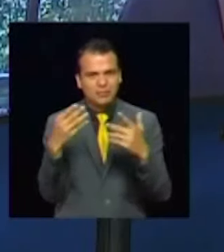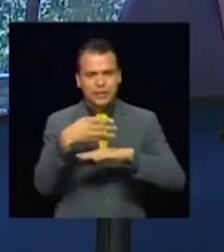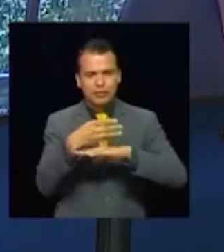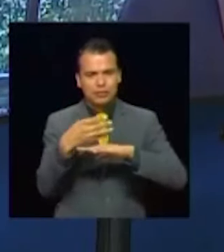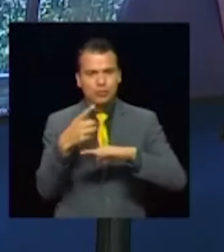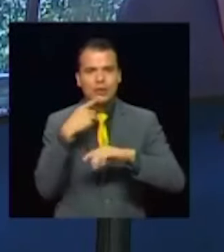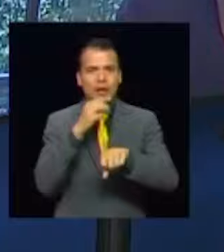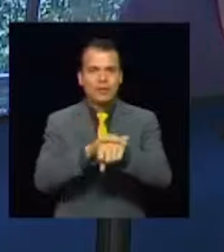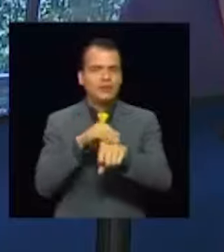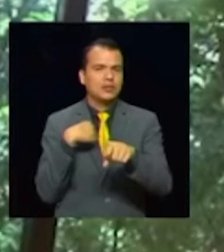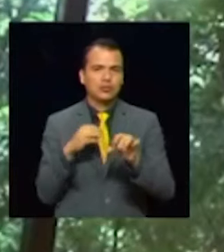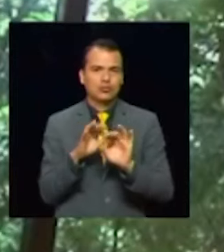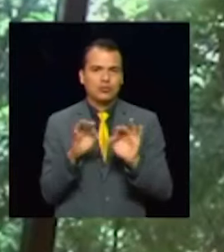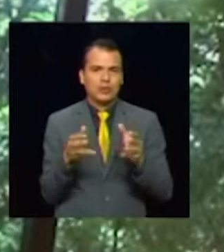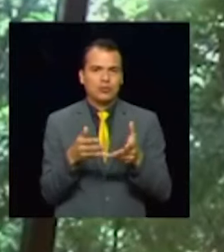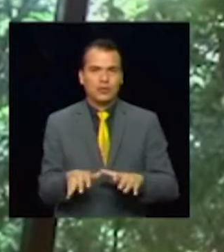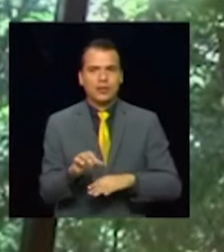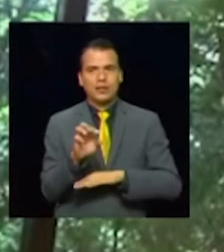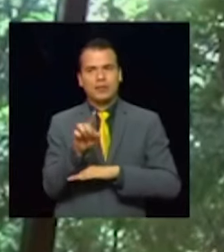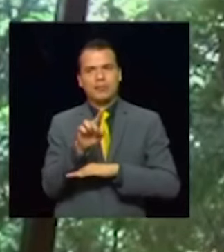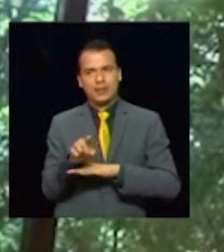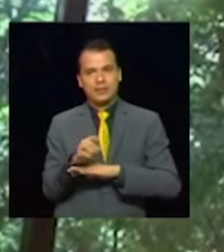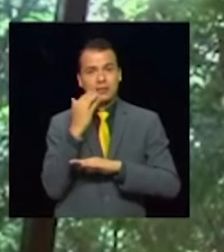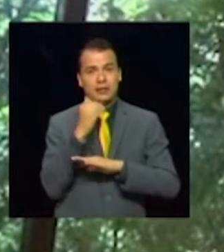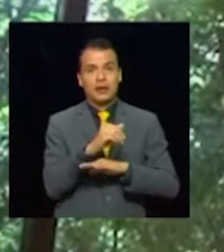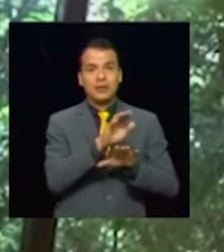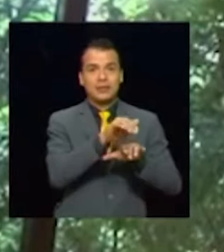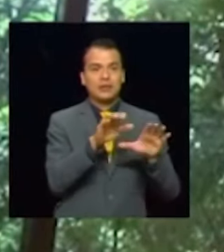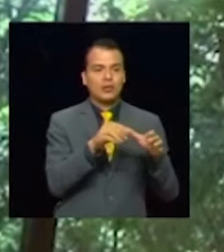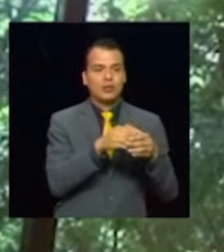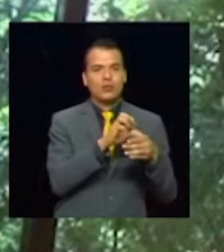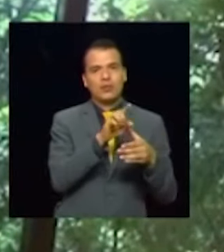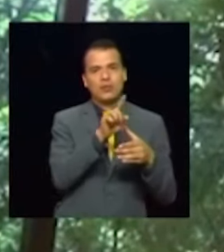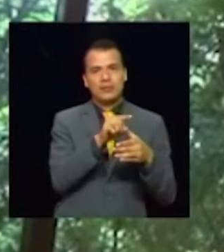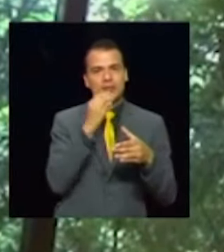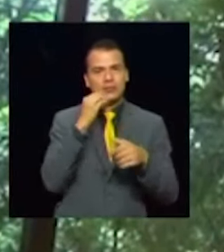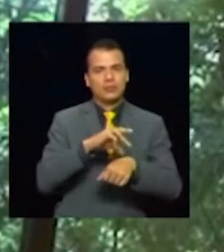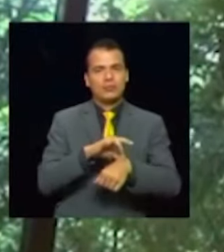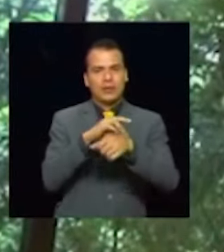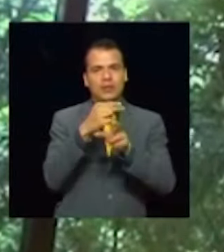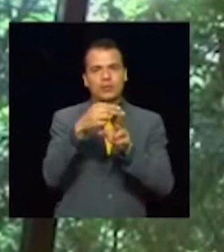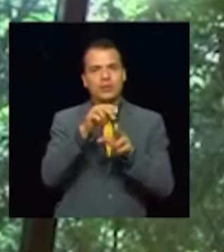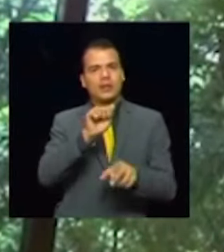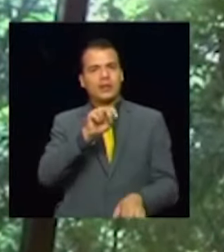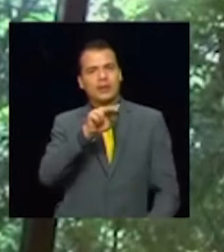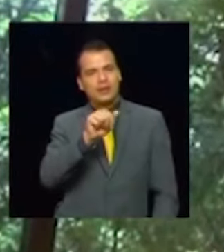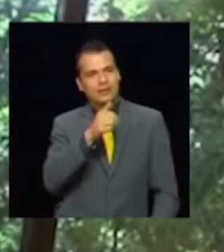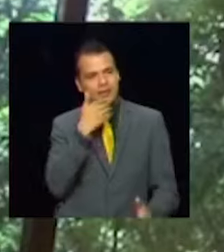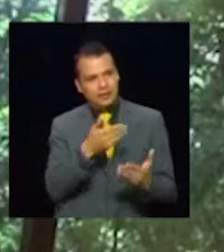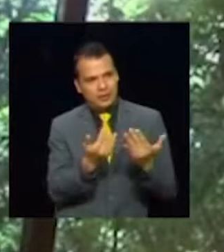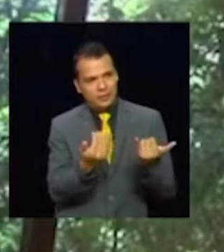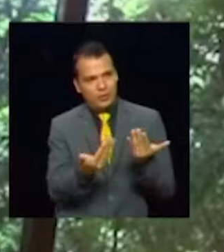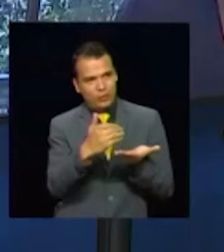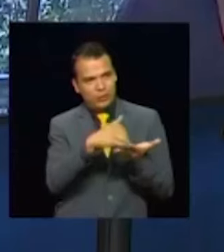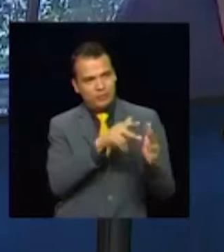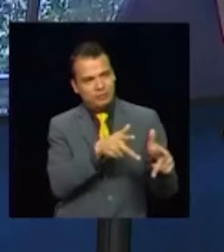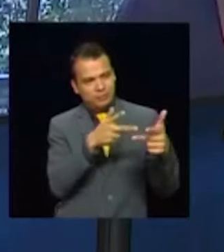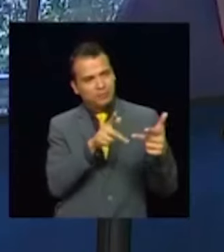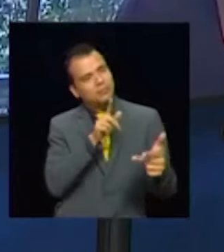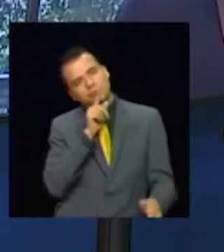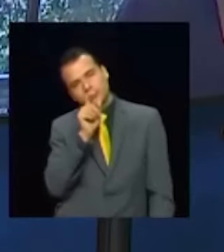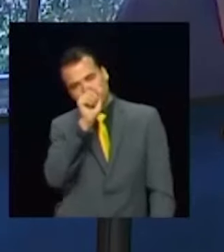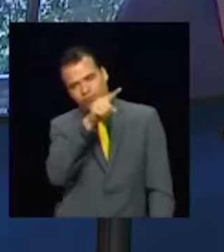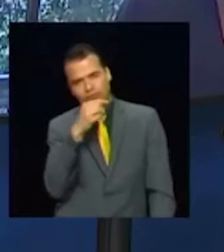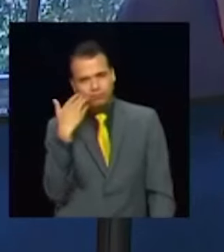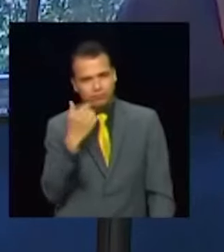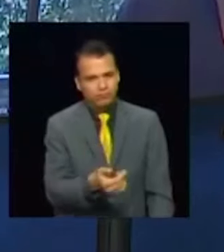del gremio que reúne a las EPS en el país, la doctora Ana María Vesga. Gracias por estar nuevamente con nosotros. Bienvenida a Noticinco, doctor. Y la pregunta inicial,